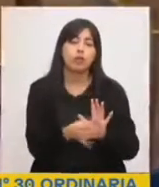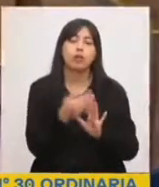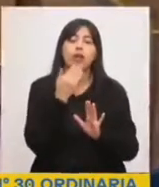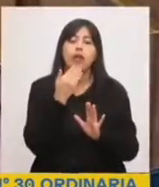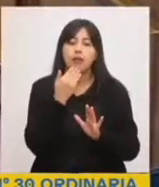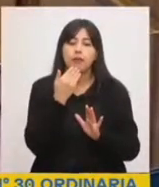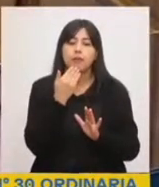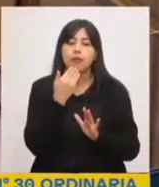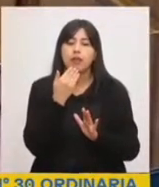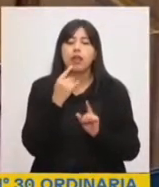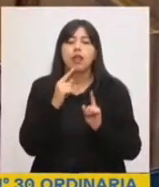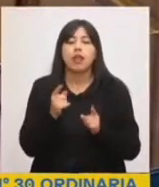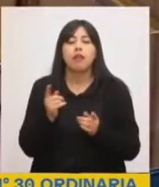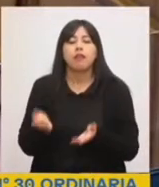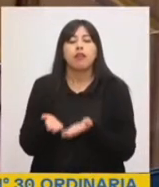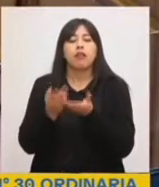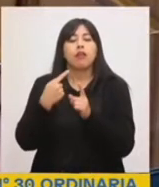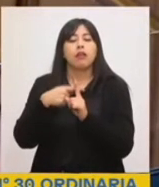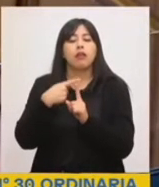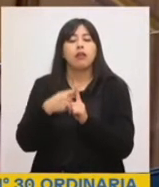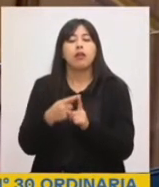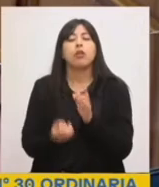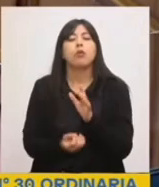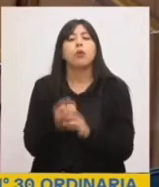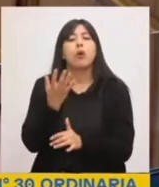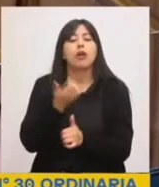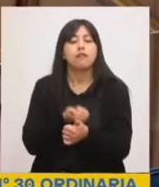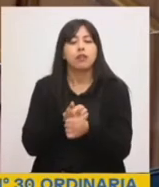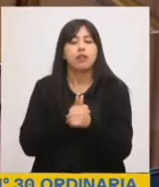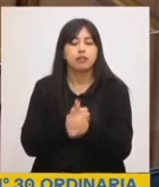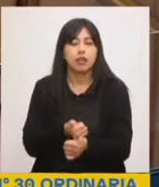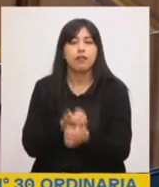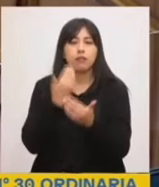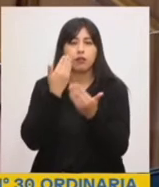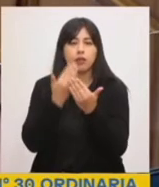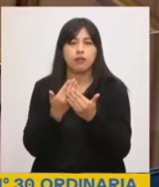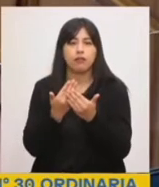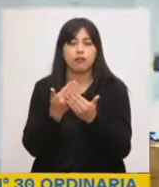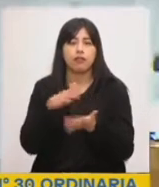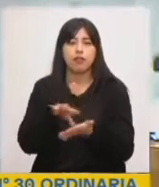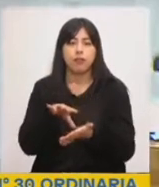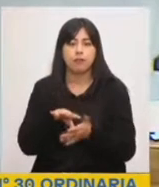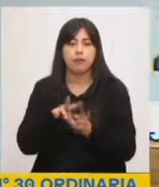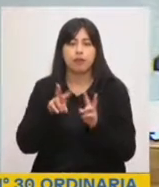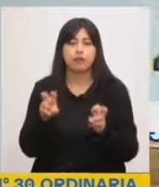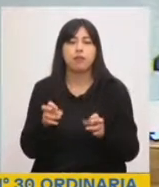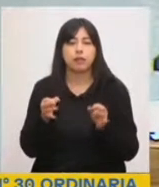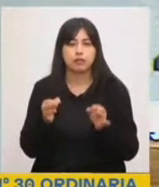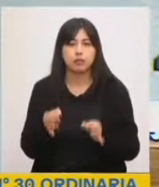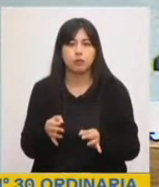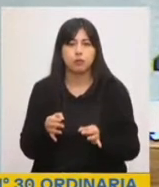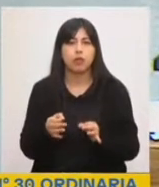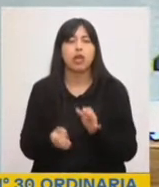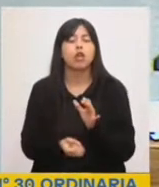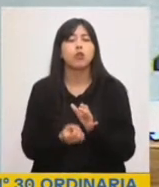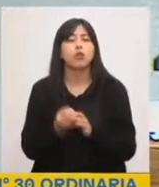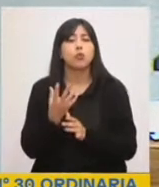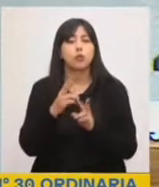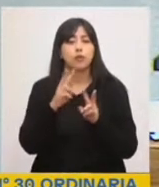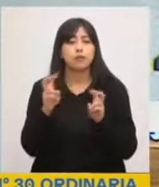también debemos destacar sus nuevos desafíos que enfrenta nuestro país en materia de seguridad. Las nuevas formas de